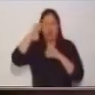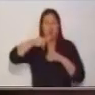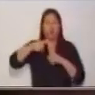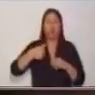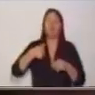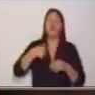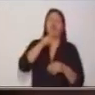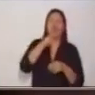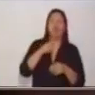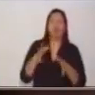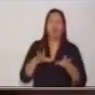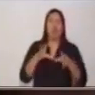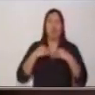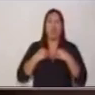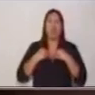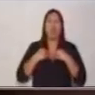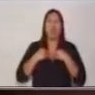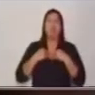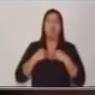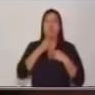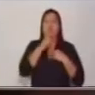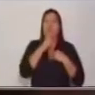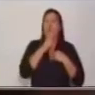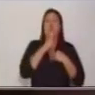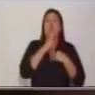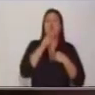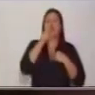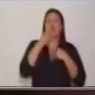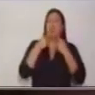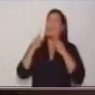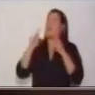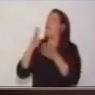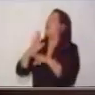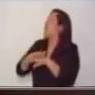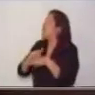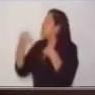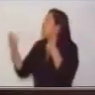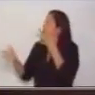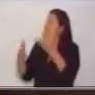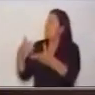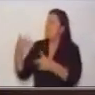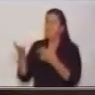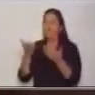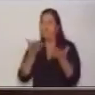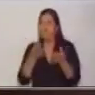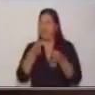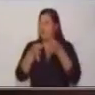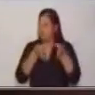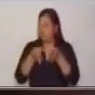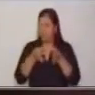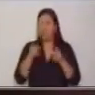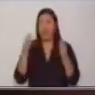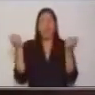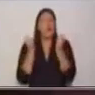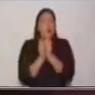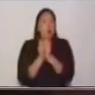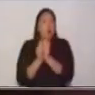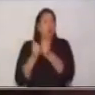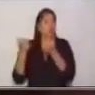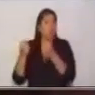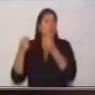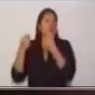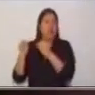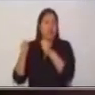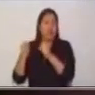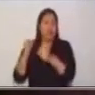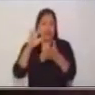casa, con un adulto y se lo puedas explicar, o que juntos también puedan desarrollar un texto narrativo, un texto informativo. Te